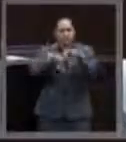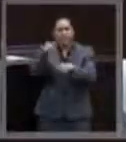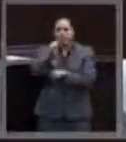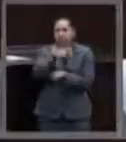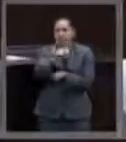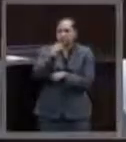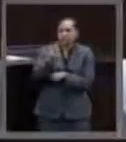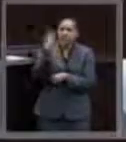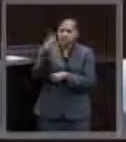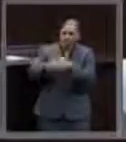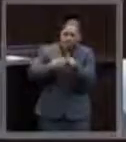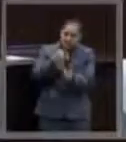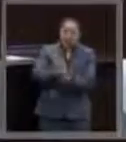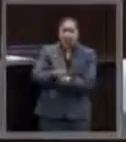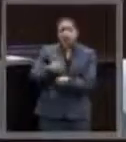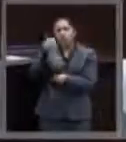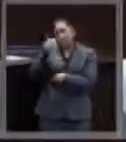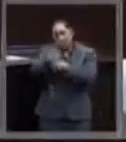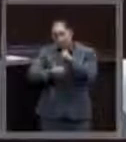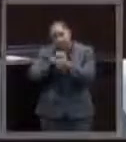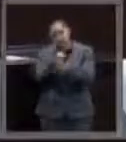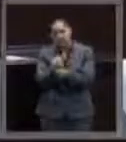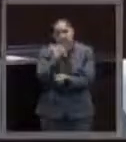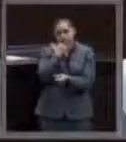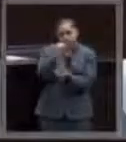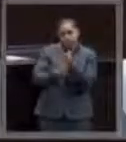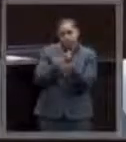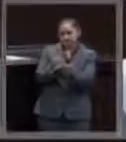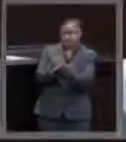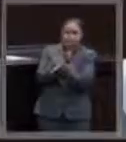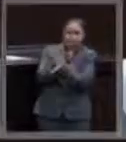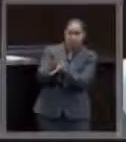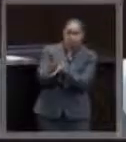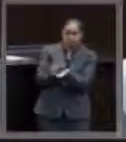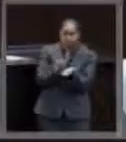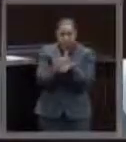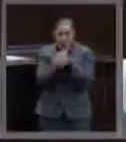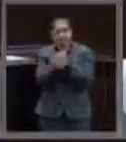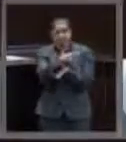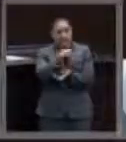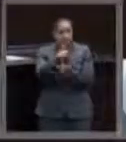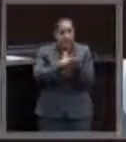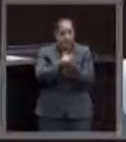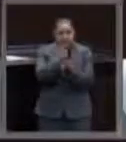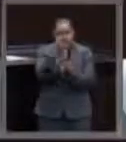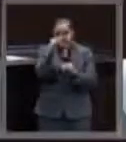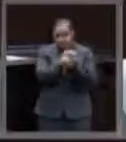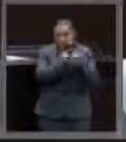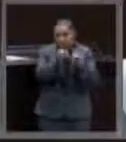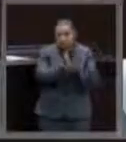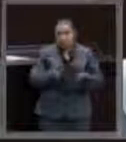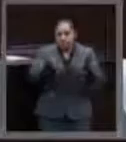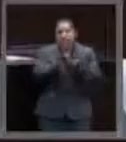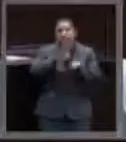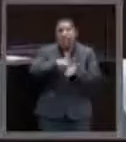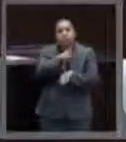años o cada seis años son expulsados de su fuente de trabajo esta ley abona en ese sentido y violando un principio constitucional